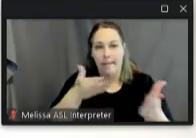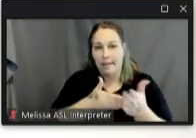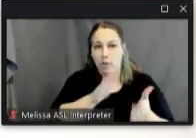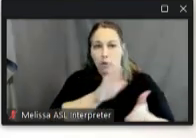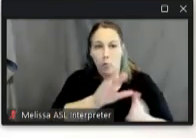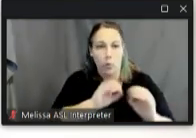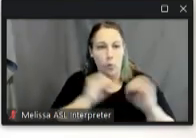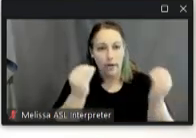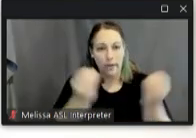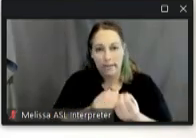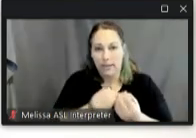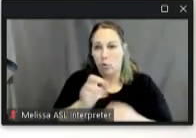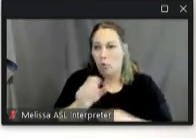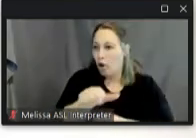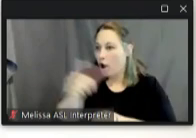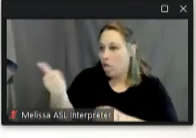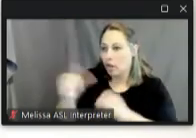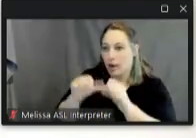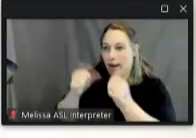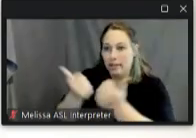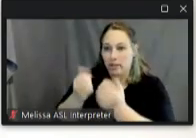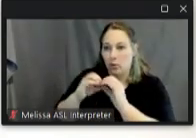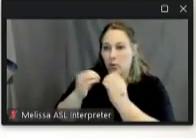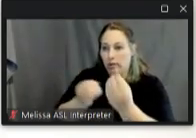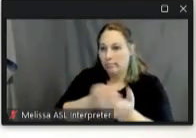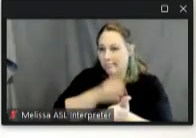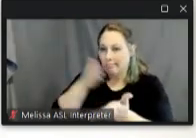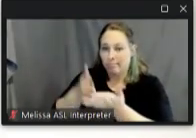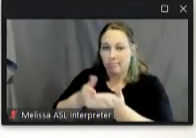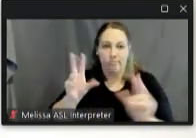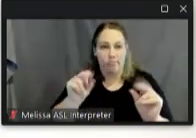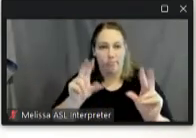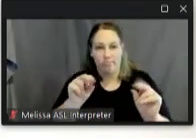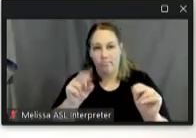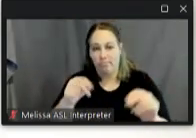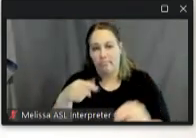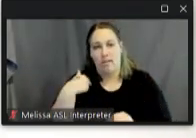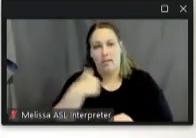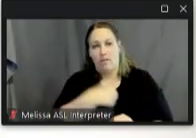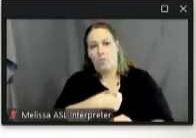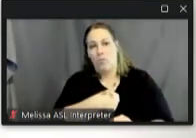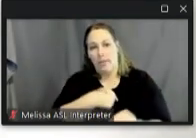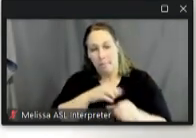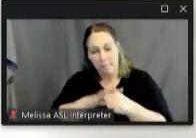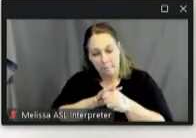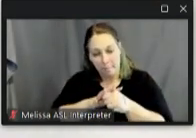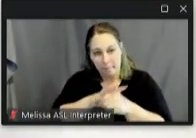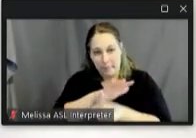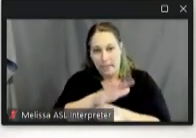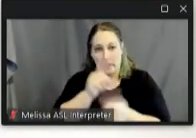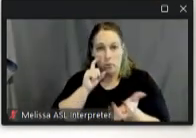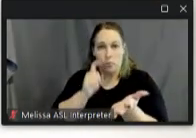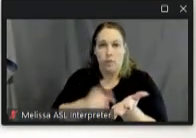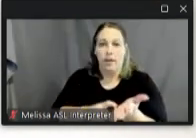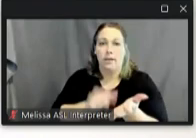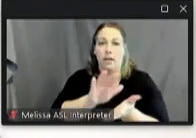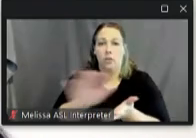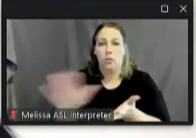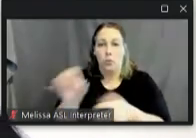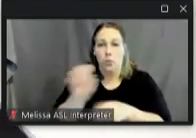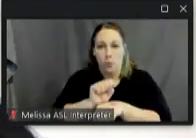plenamente su labor como personas defensoras de derechos humanos y que reconocemos